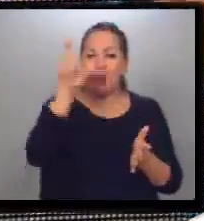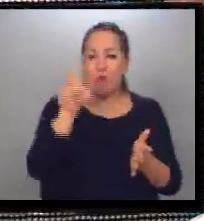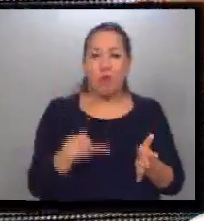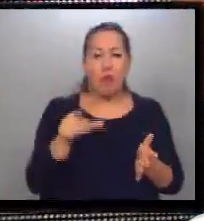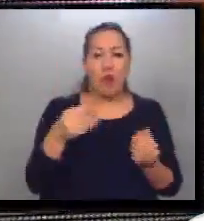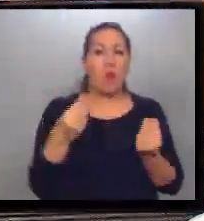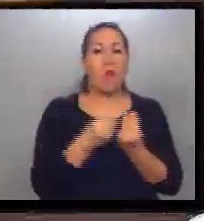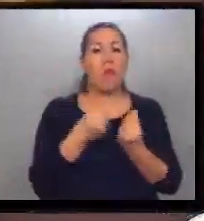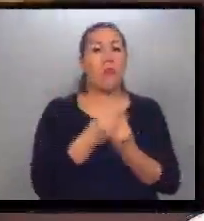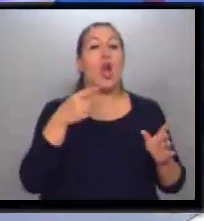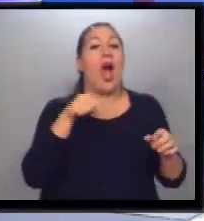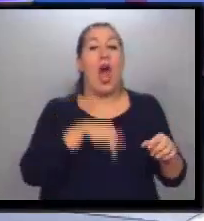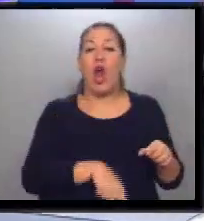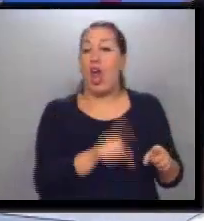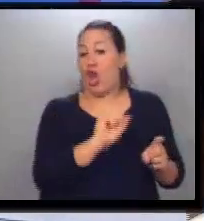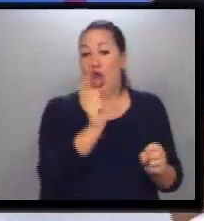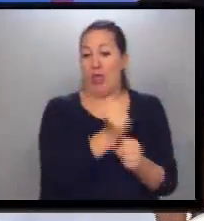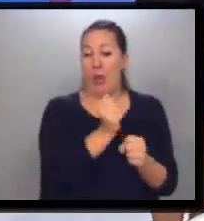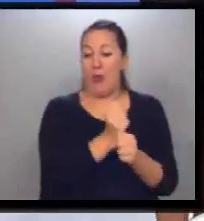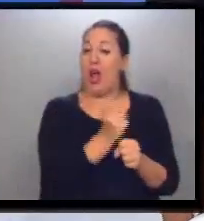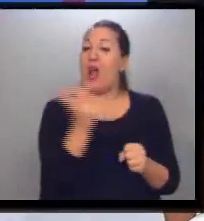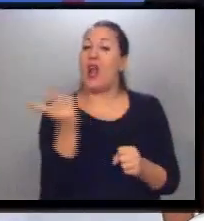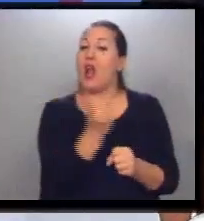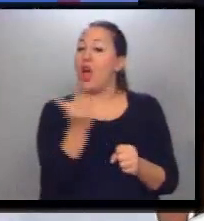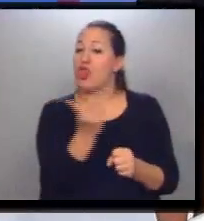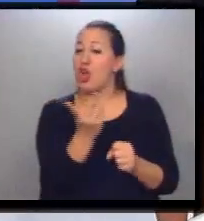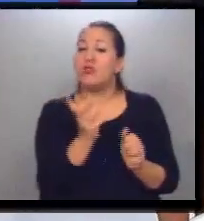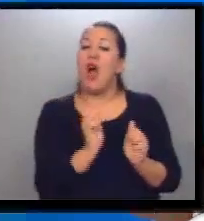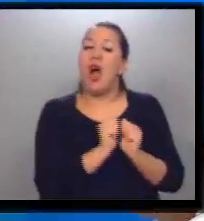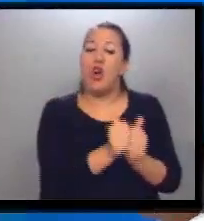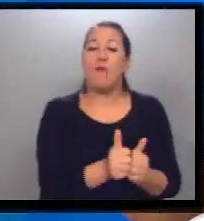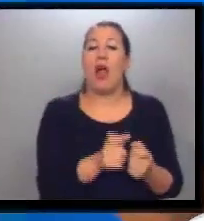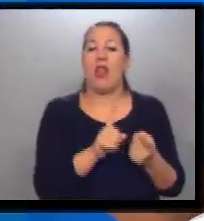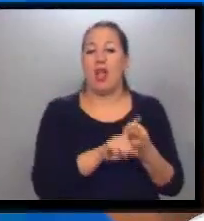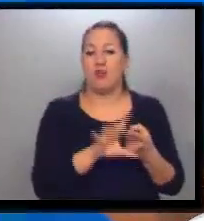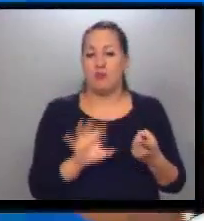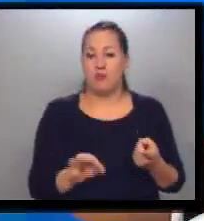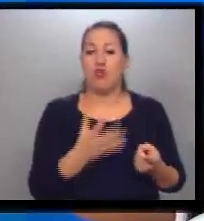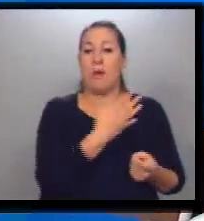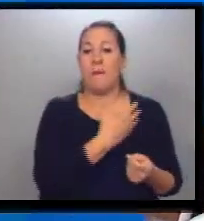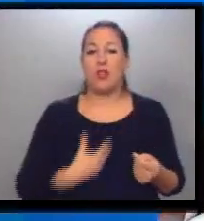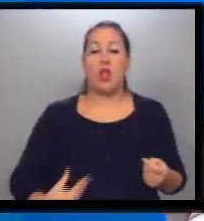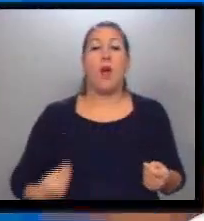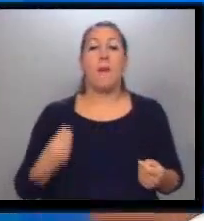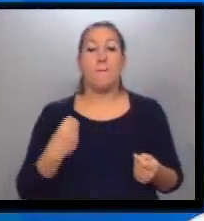ama de casa, que acompaña al hombre. El hijo que tienen tiene 7 años, se llama, el padre se llama Michel. ¿Cómo se